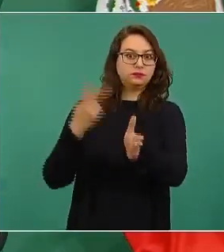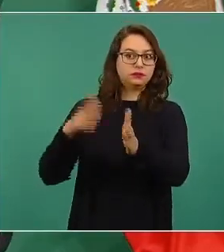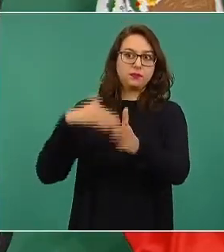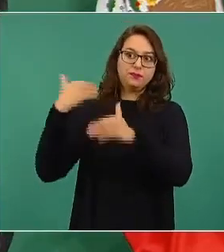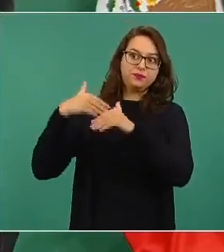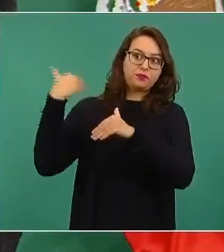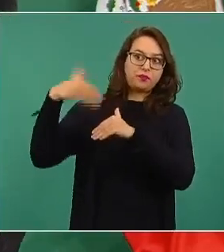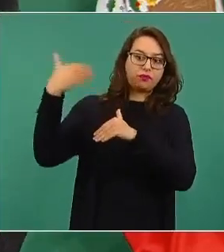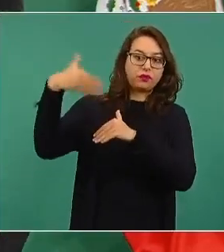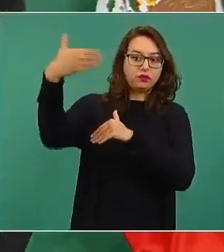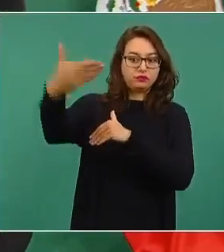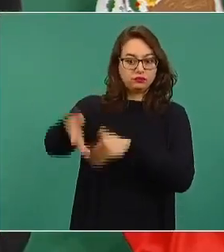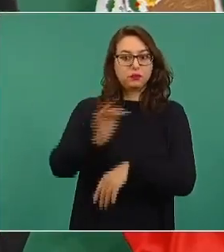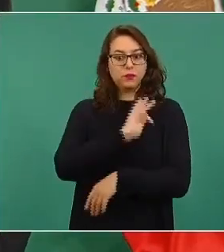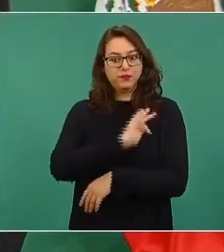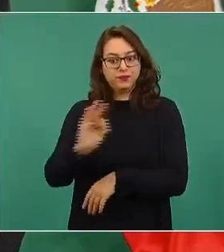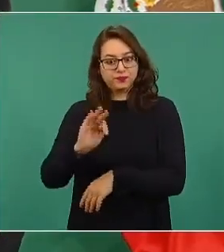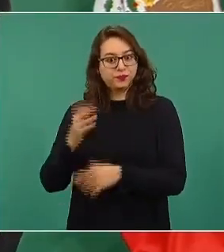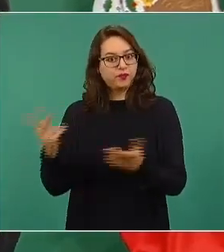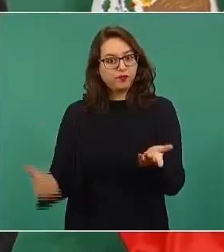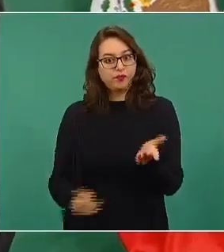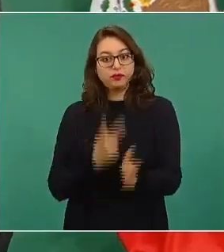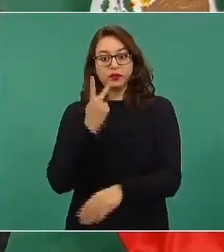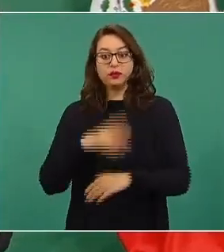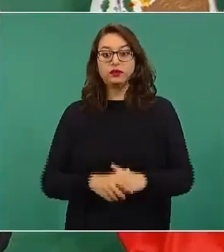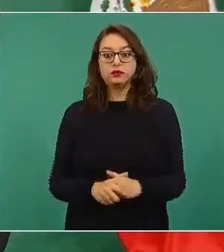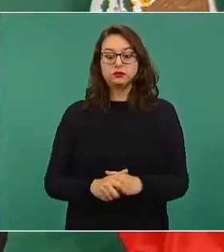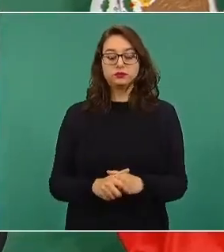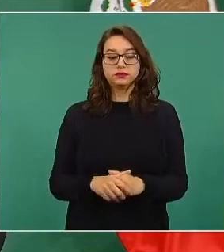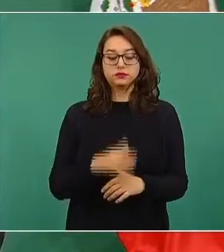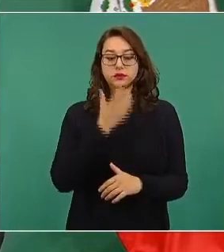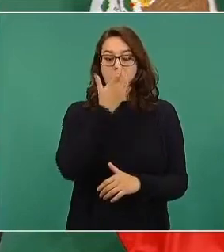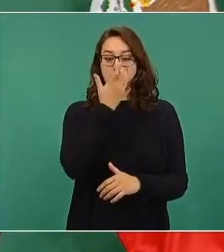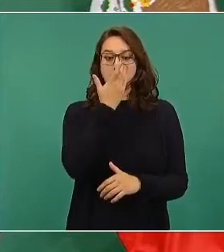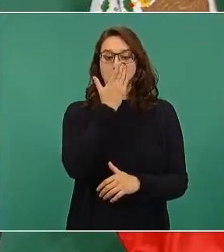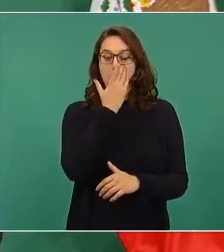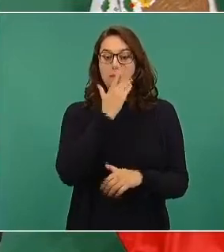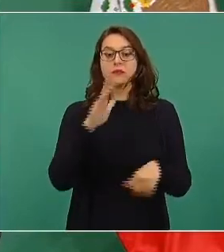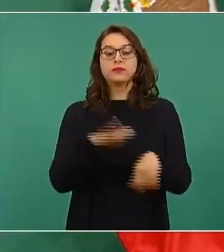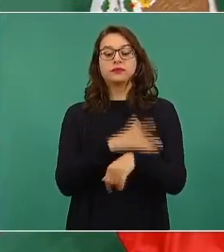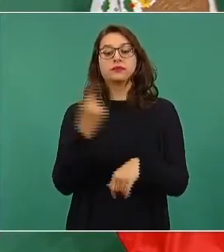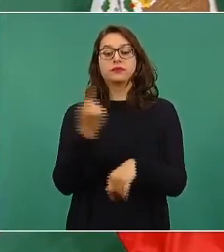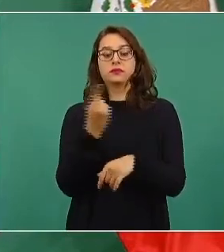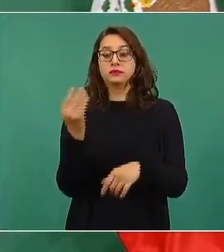¿Qué puede suceder en el futuro? Como era antes,